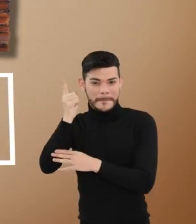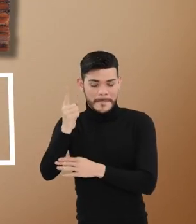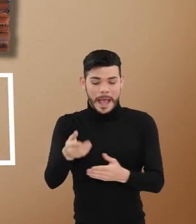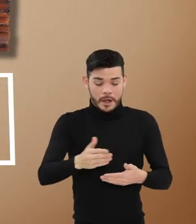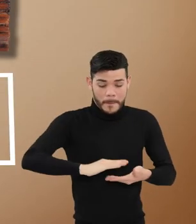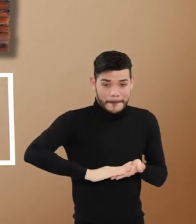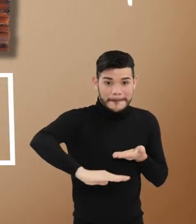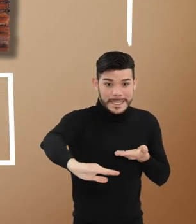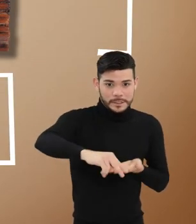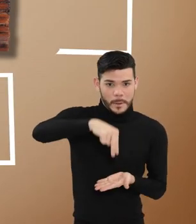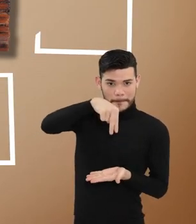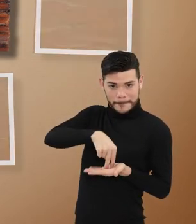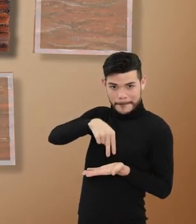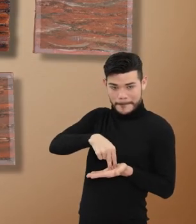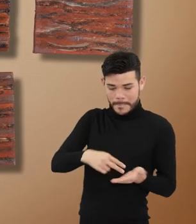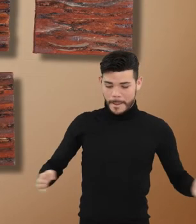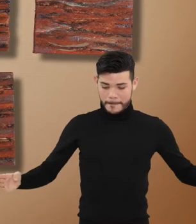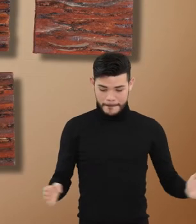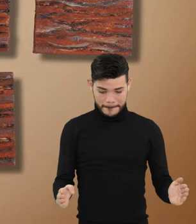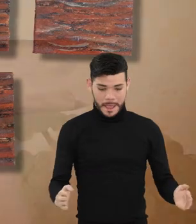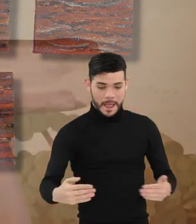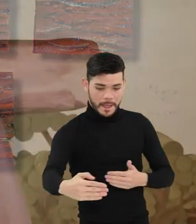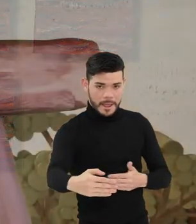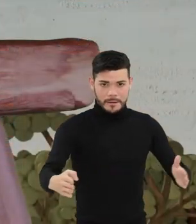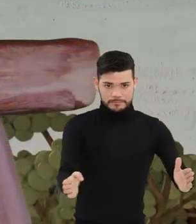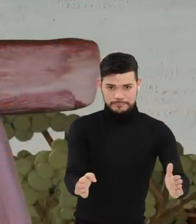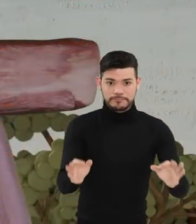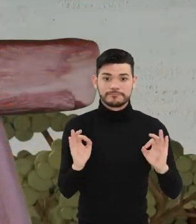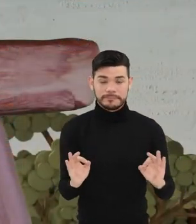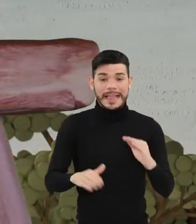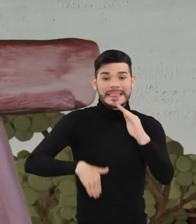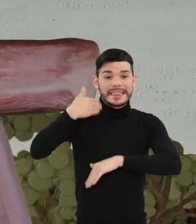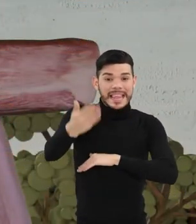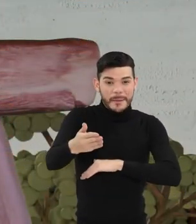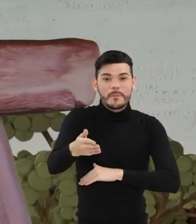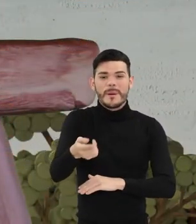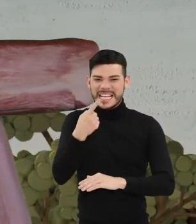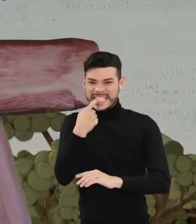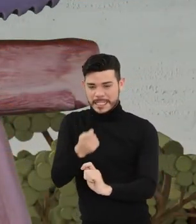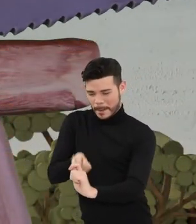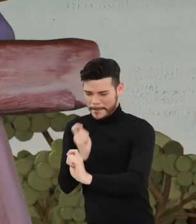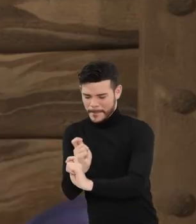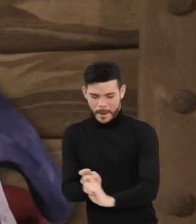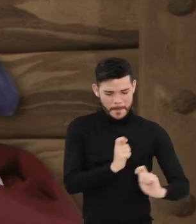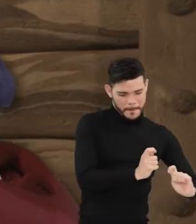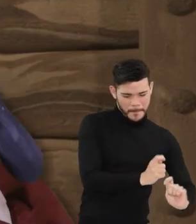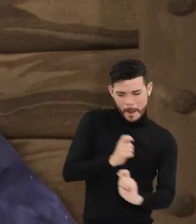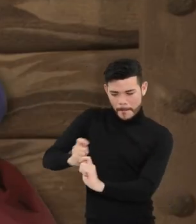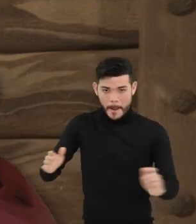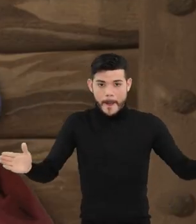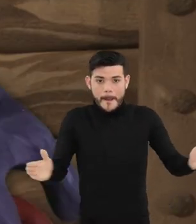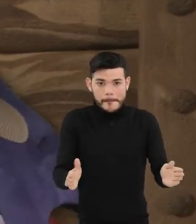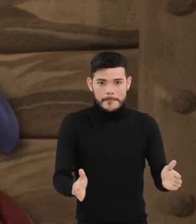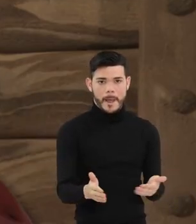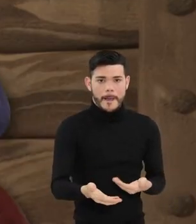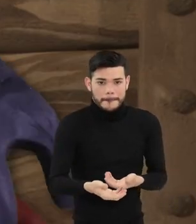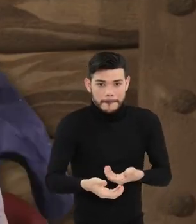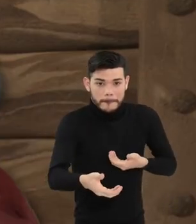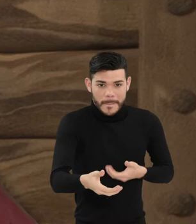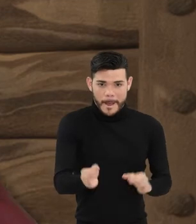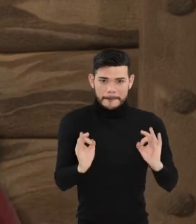amarilla, el piso de la canoa o plan y sus paredes o lumbres, para luego ensamblar las partes con ayuda de puntillas.